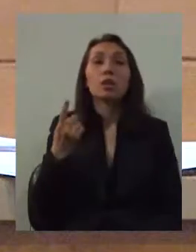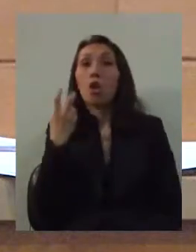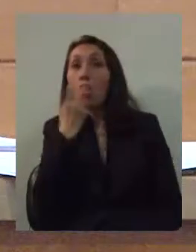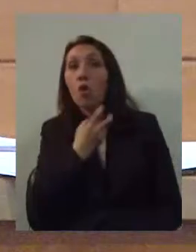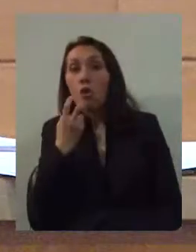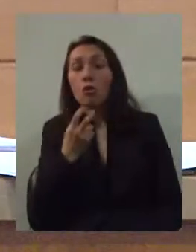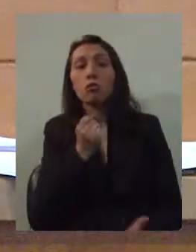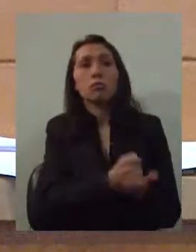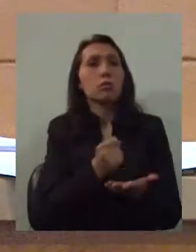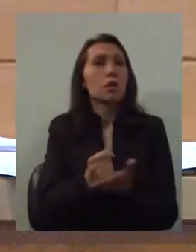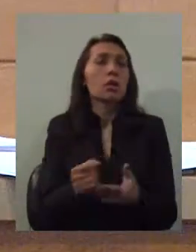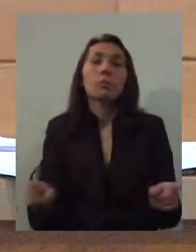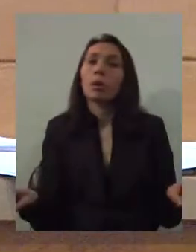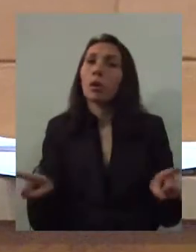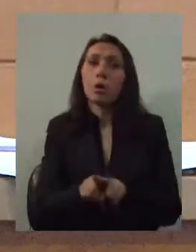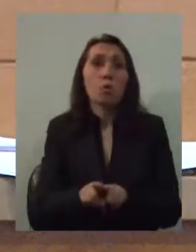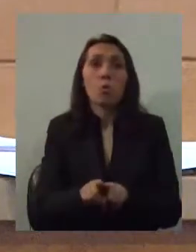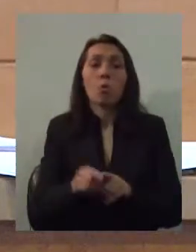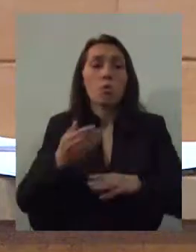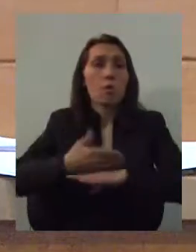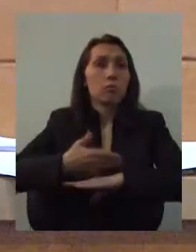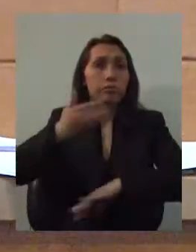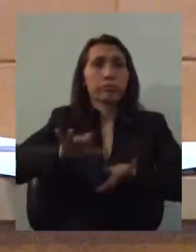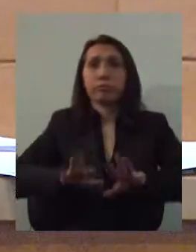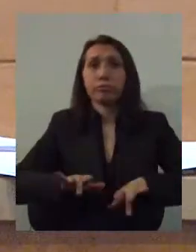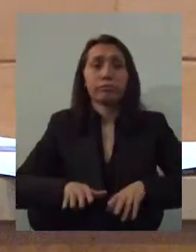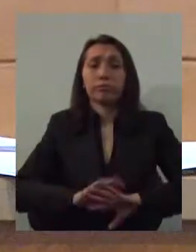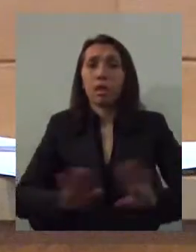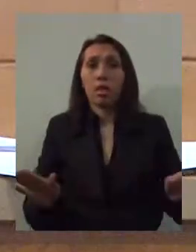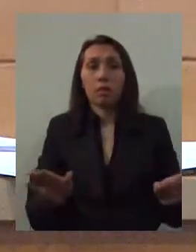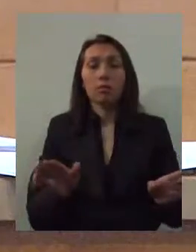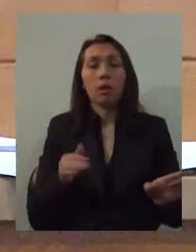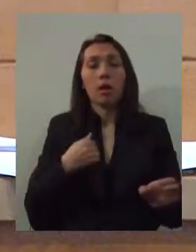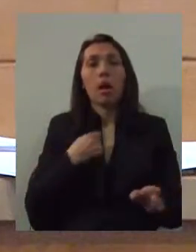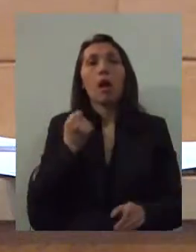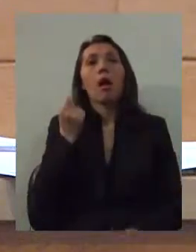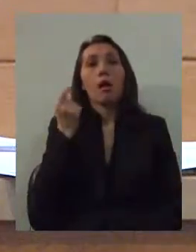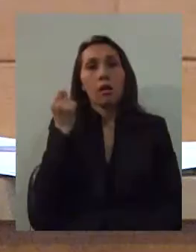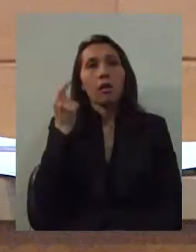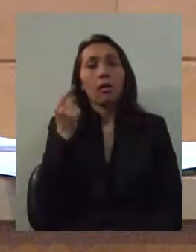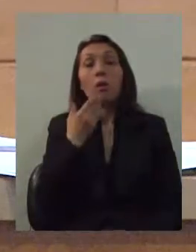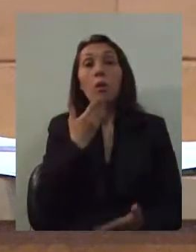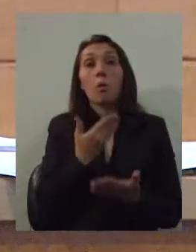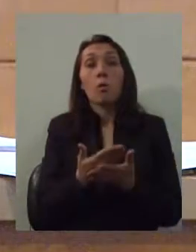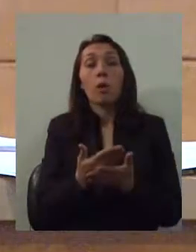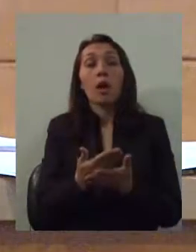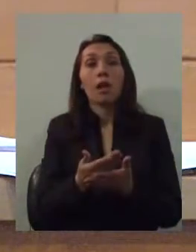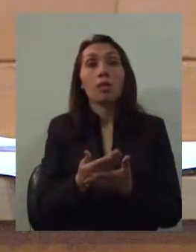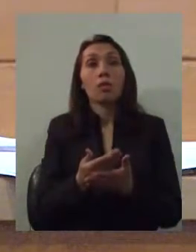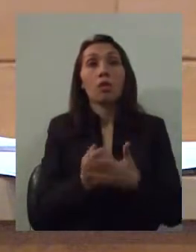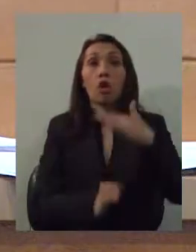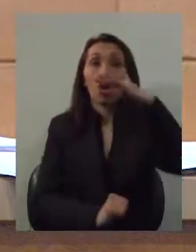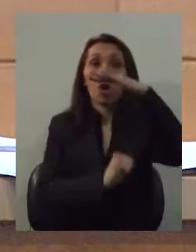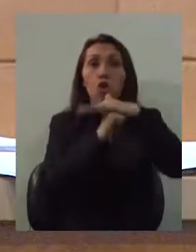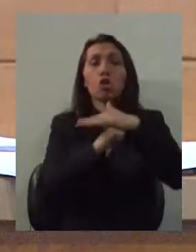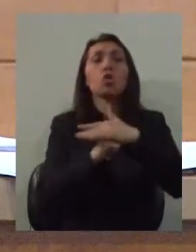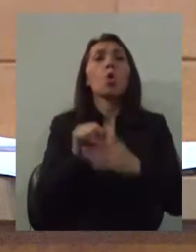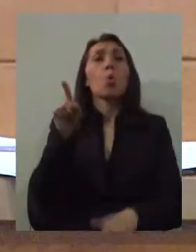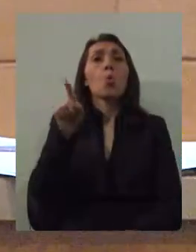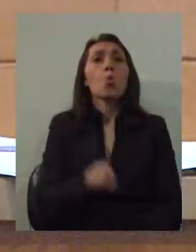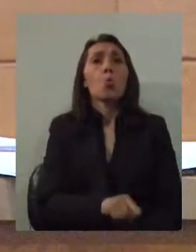y tramitan igualmente de forma digital. Entonces uno, claro, cuando recibe en la corte un recurso de